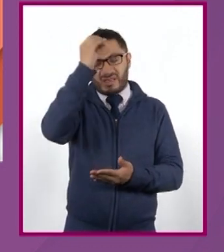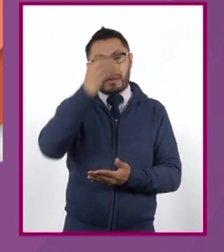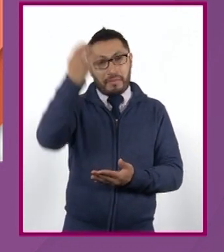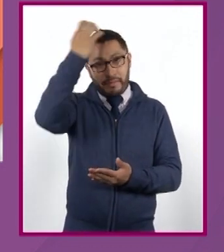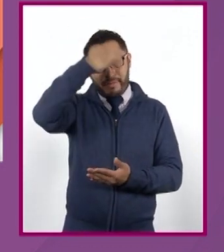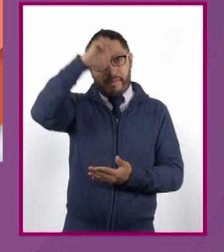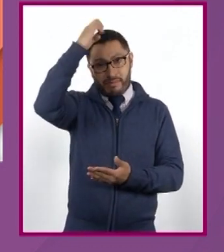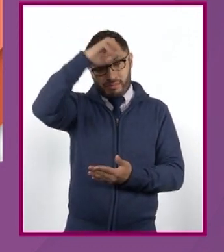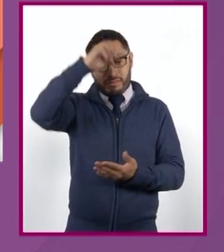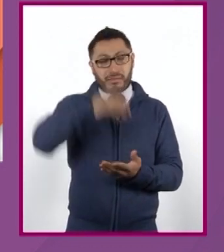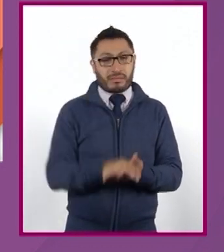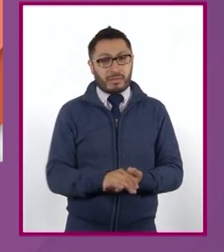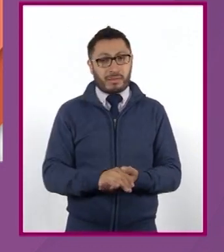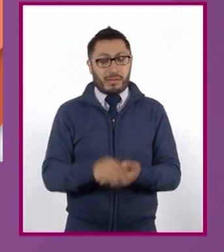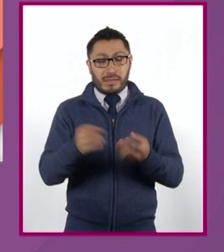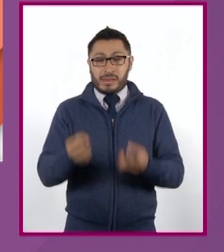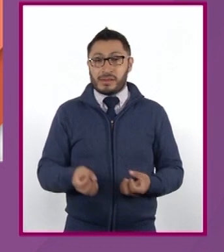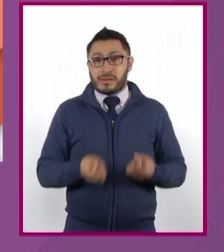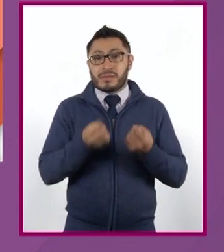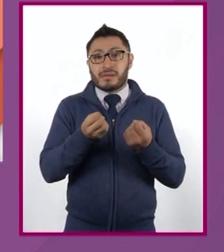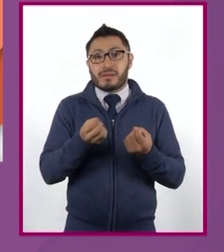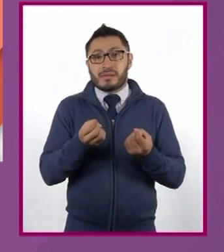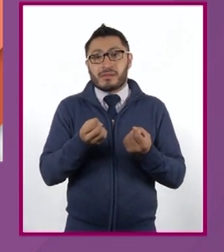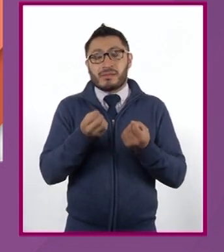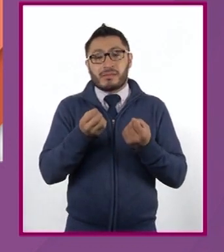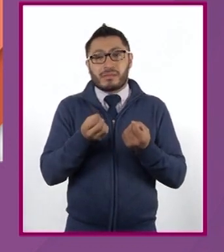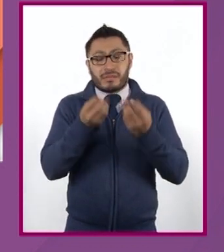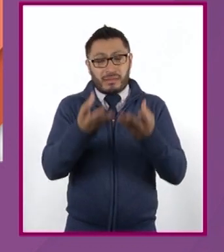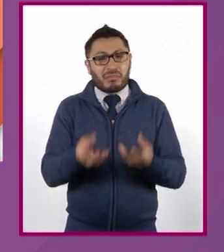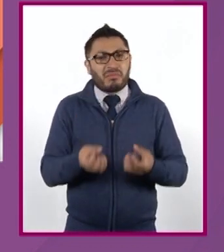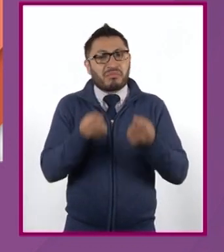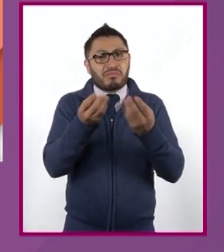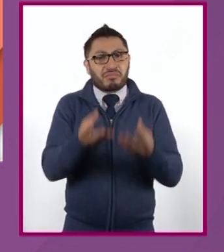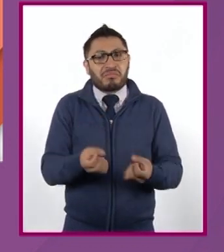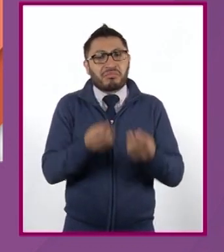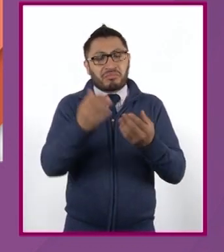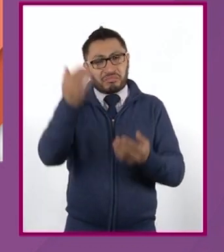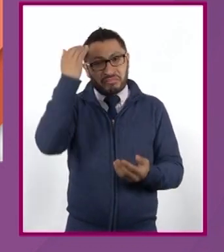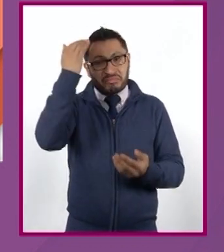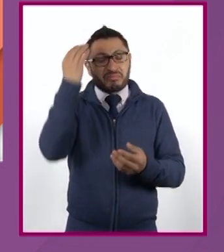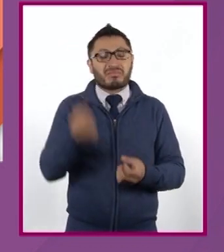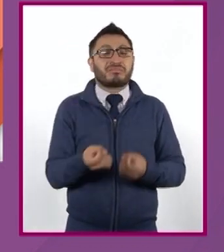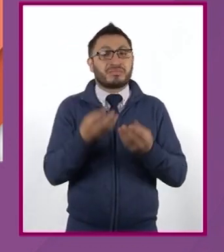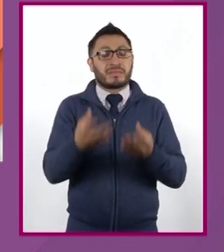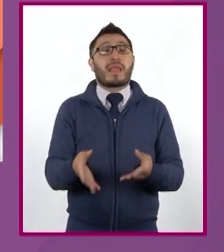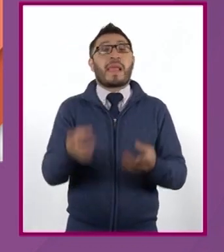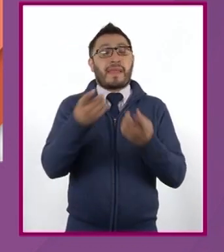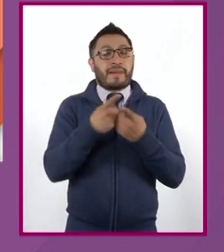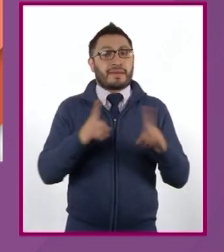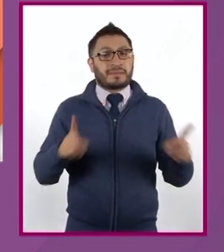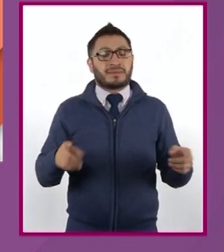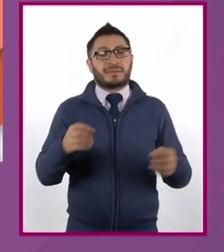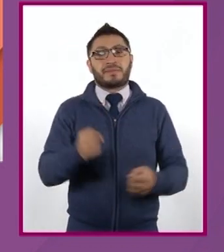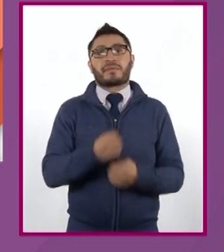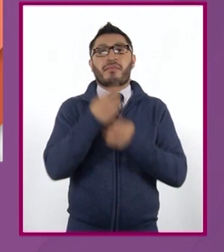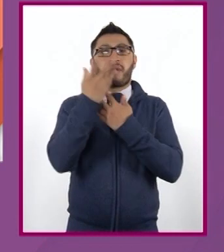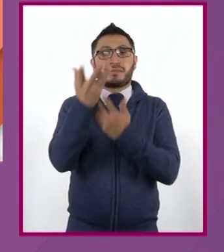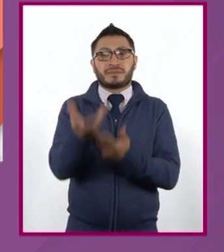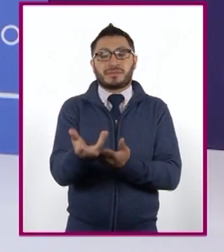experiencias. Contribuye a ampliar conocimientos y posibilita el desarrollo de la expresión